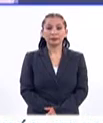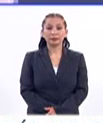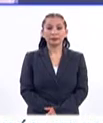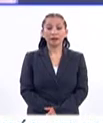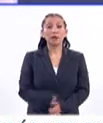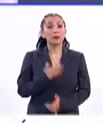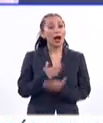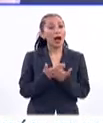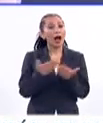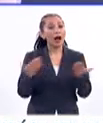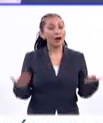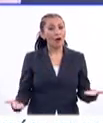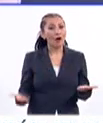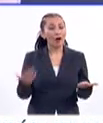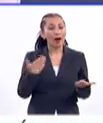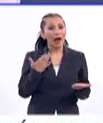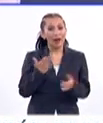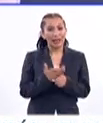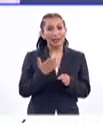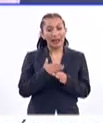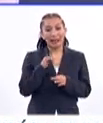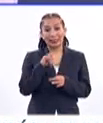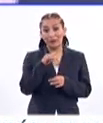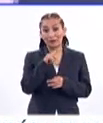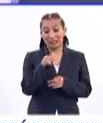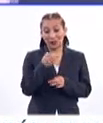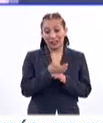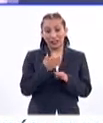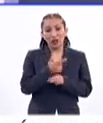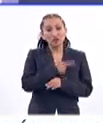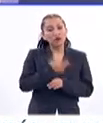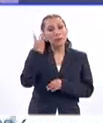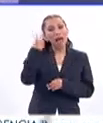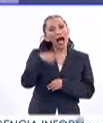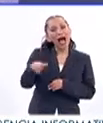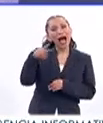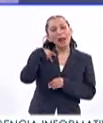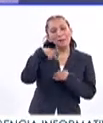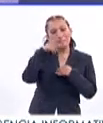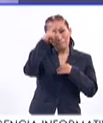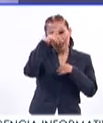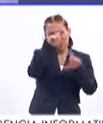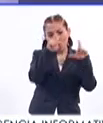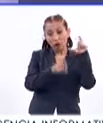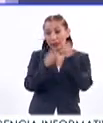Y bueno, es el momento de Interfaz en el que nos gusta viajar por el país y